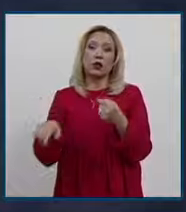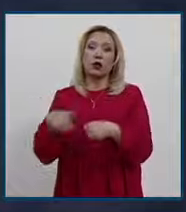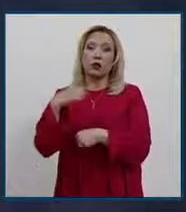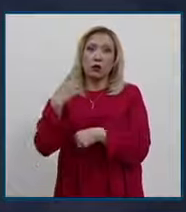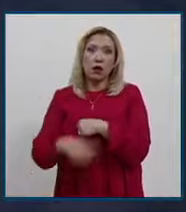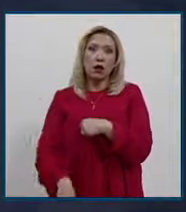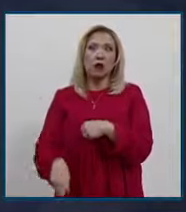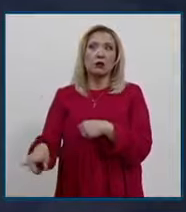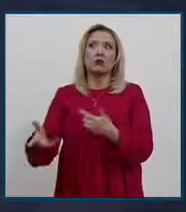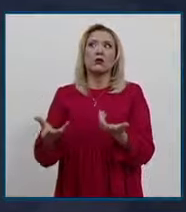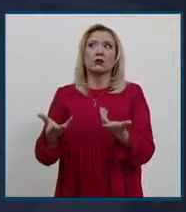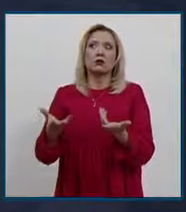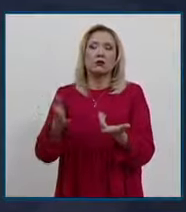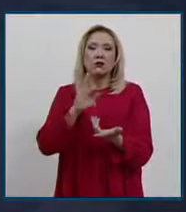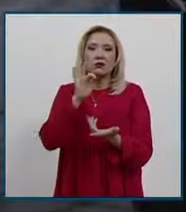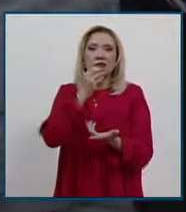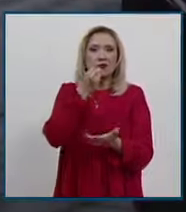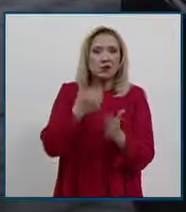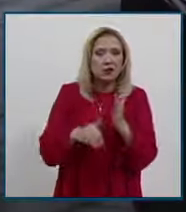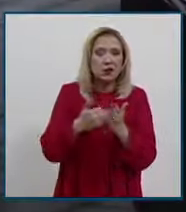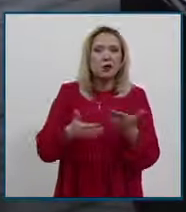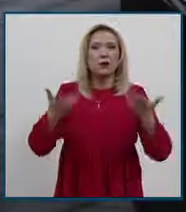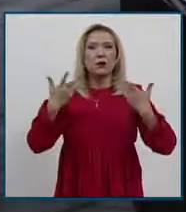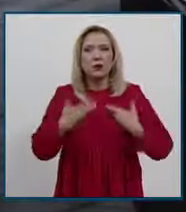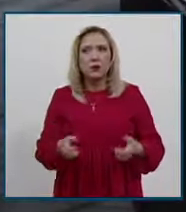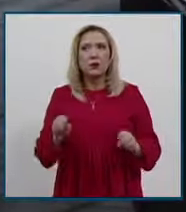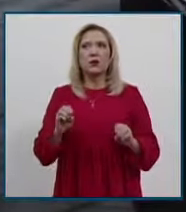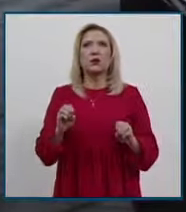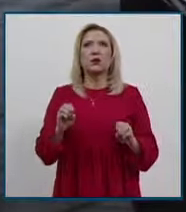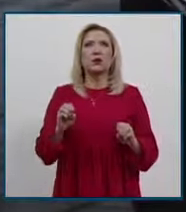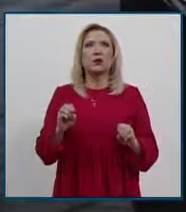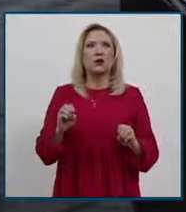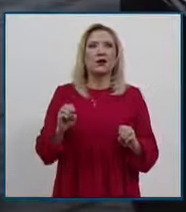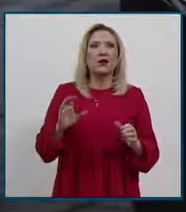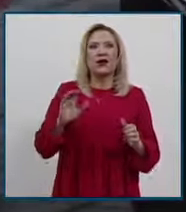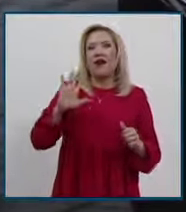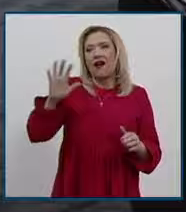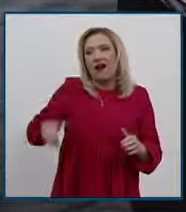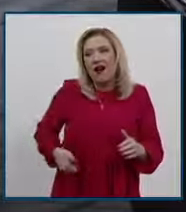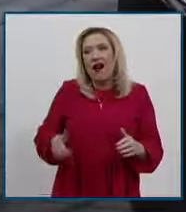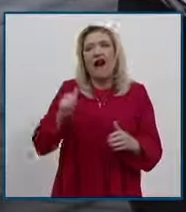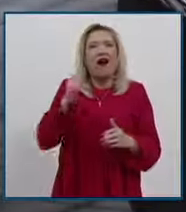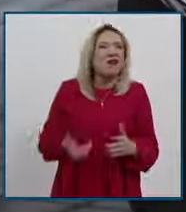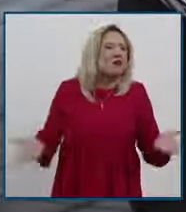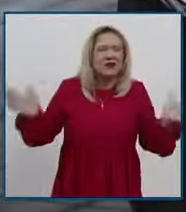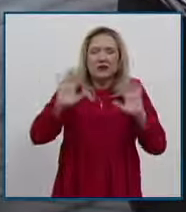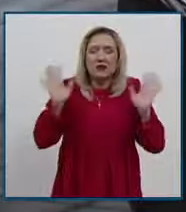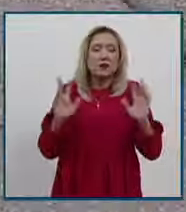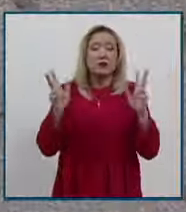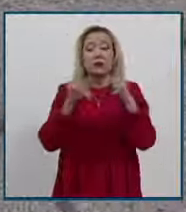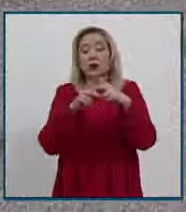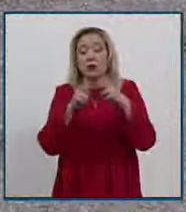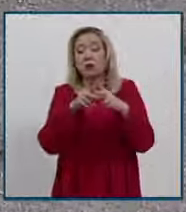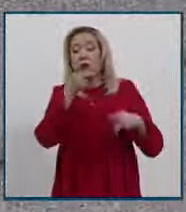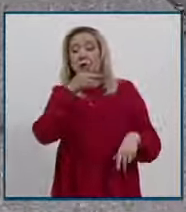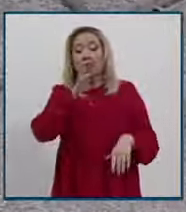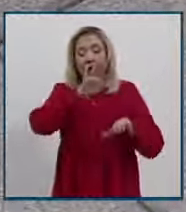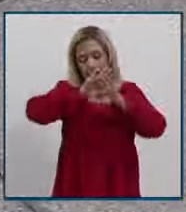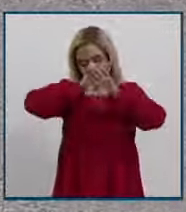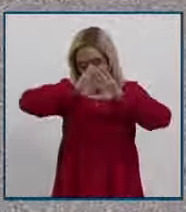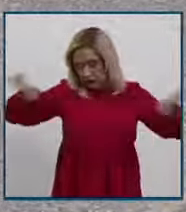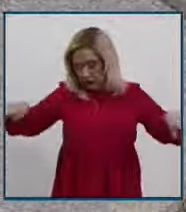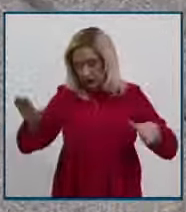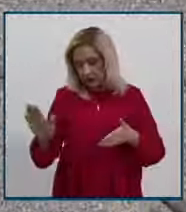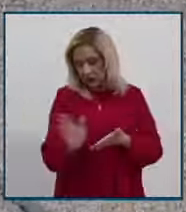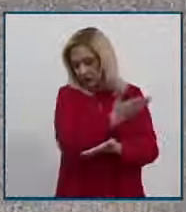grave a su integridad pues negar su activación por tratarse de una disputa familiar se sustenta en prejuicios ya